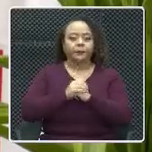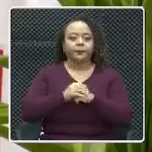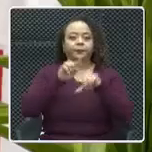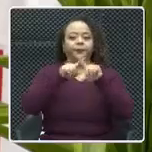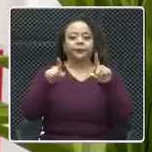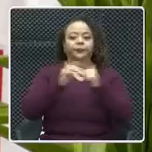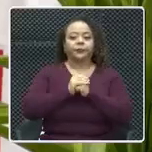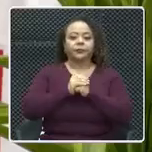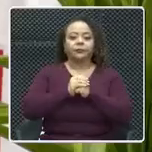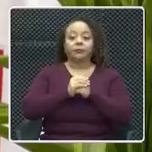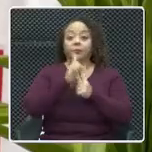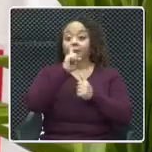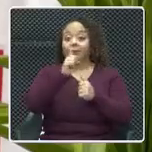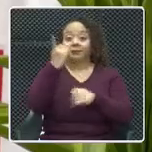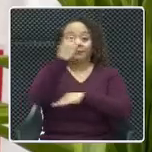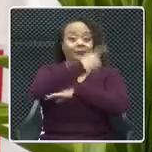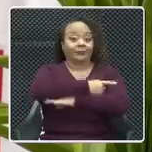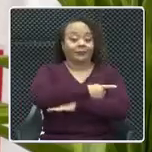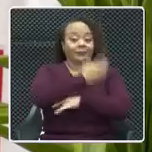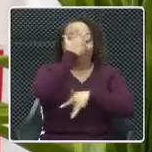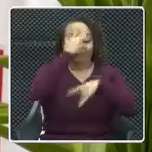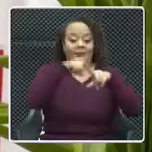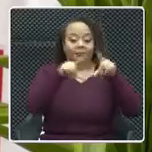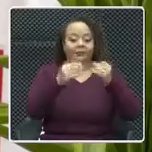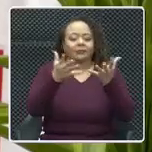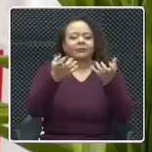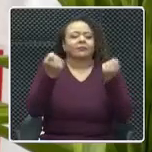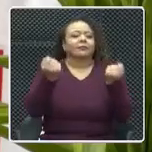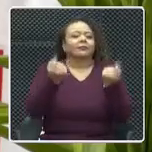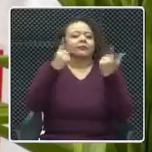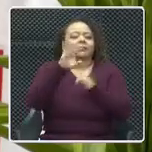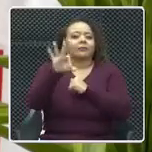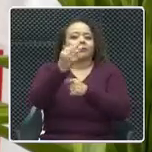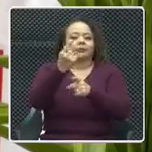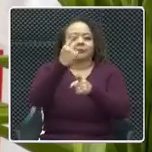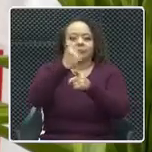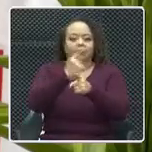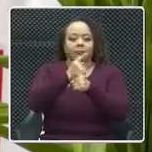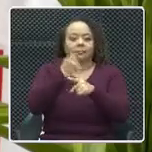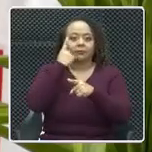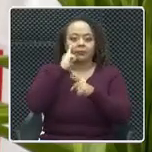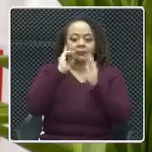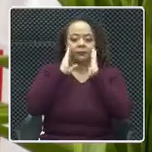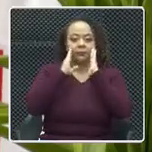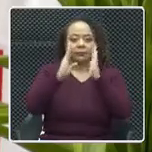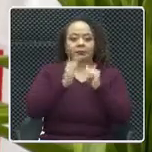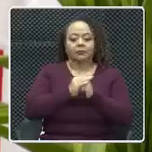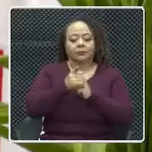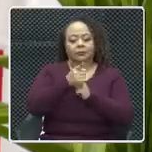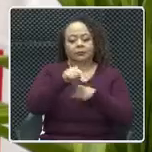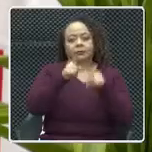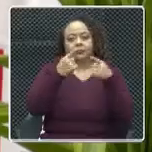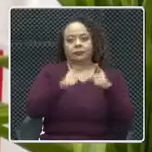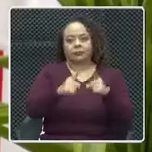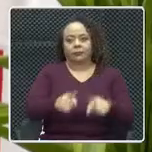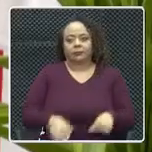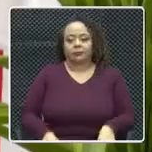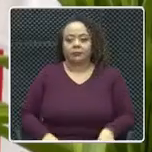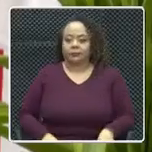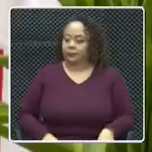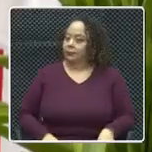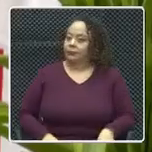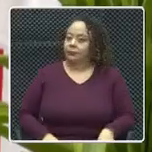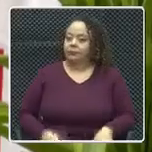ni un día de incapacidad se le da. Quiero comprender cuál es la forma correcta para la atención de estos casos.